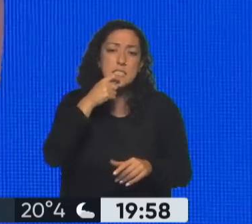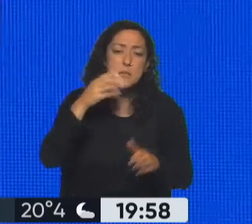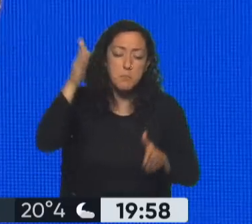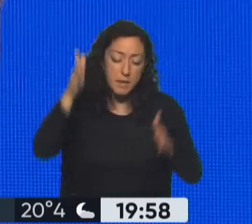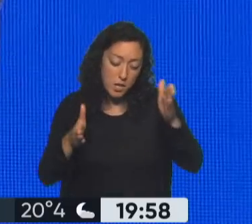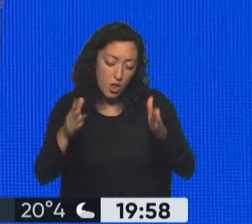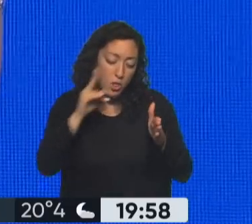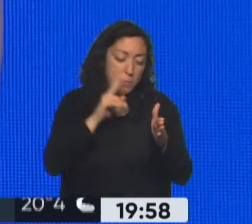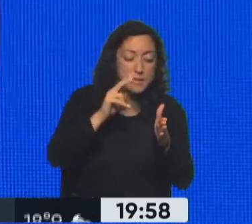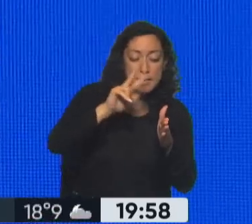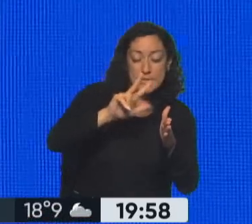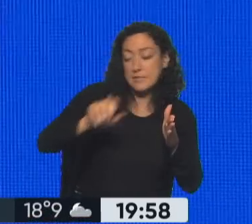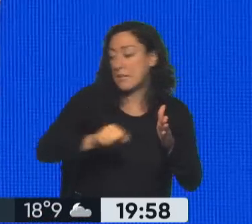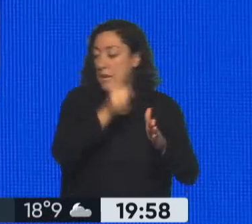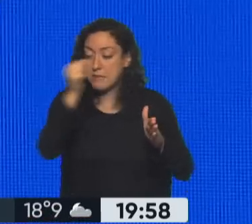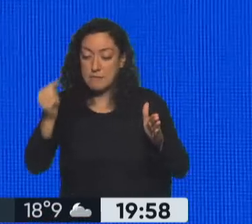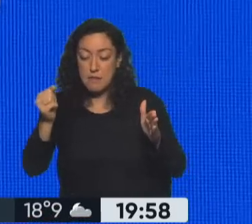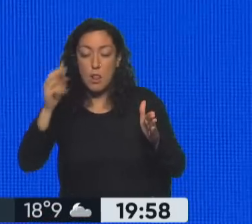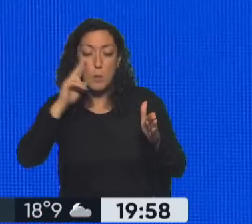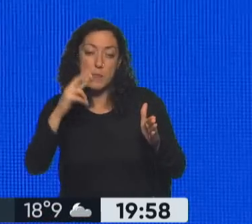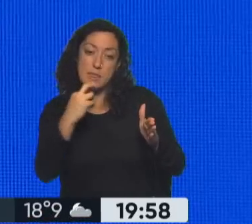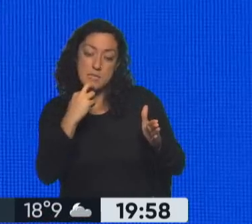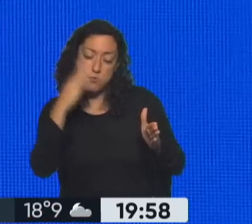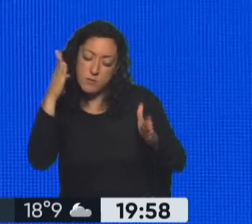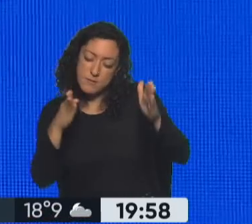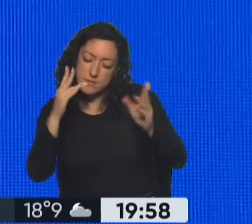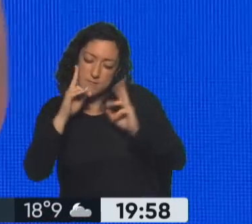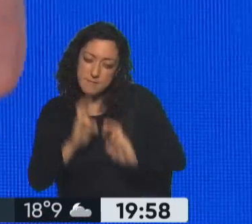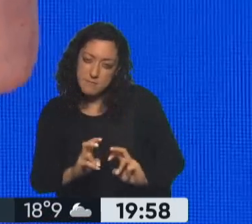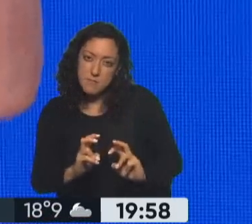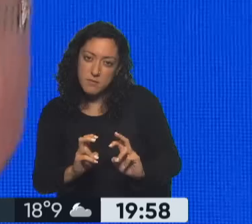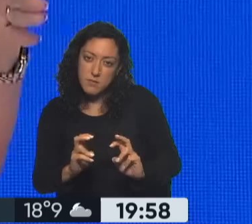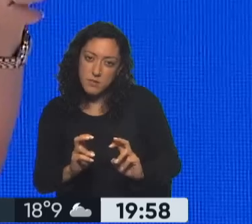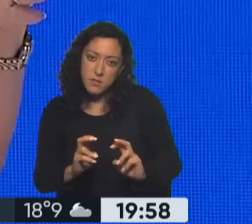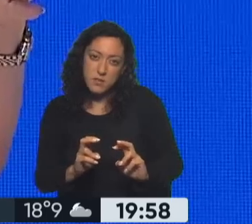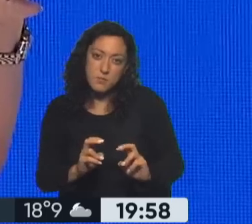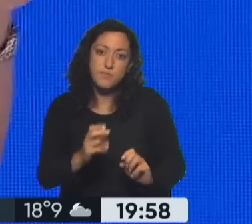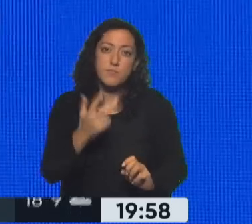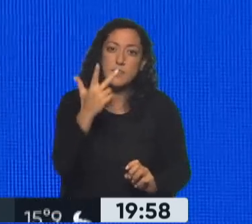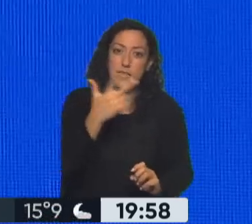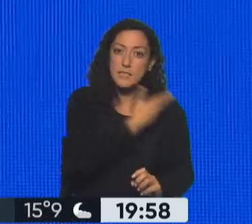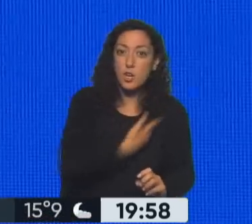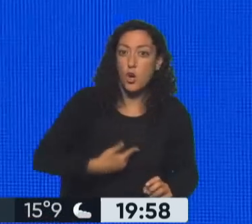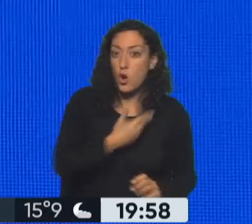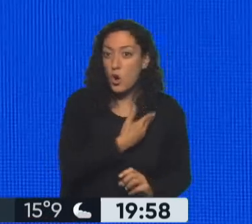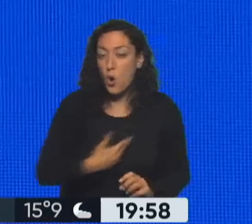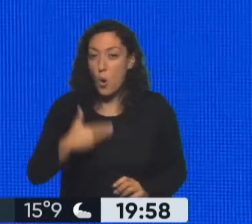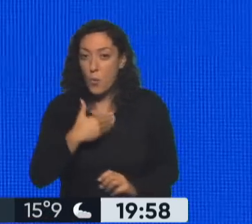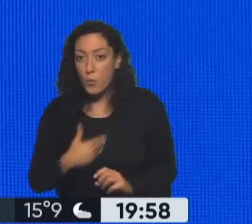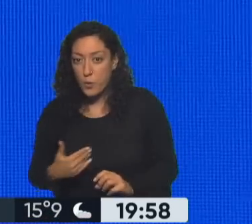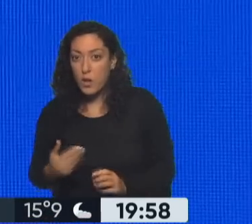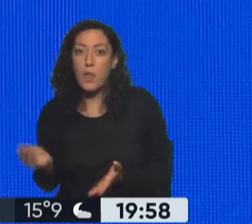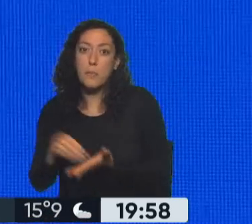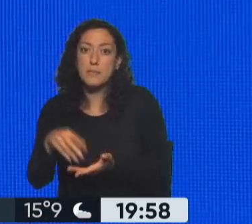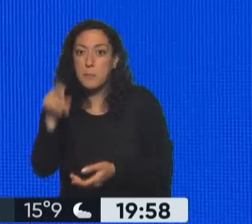de 2003 a 2019, o sea, nuestros 3 gobiernos más el gobierno